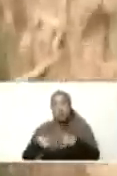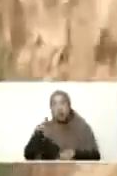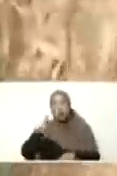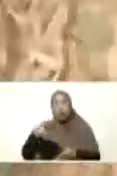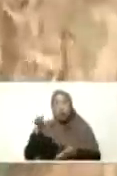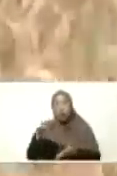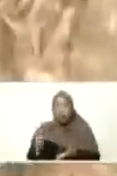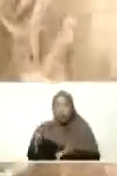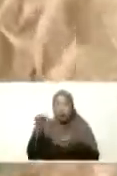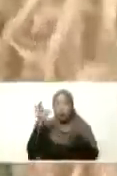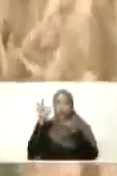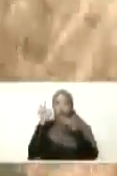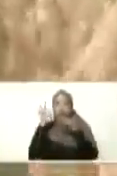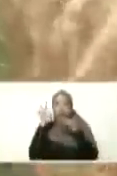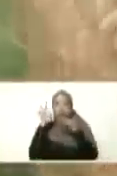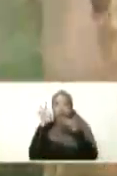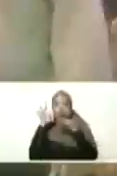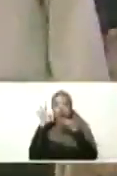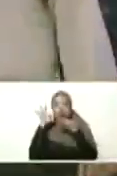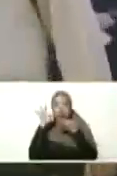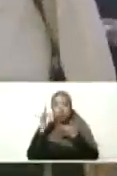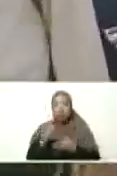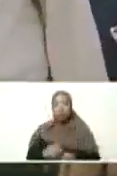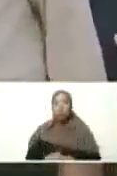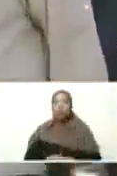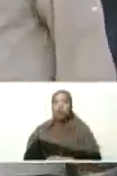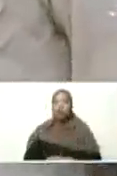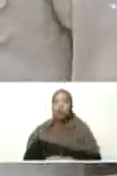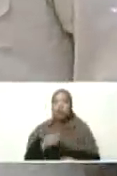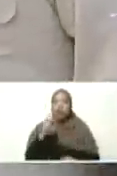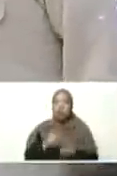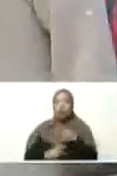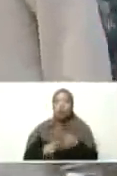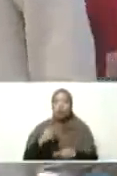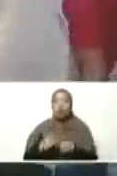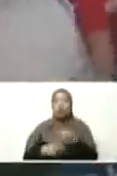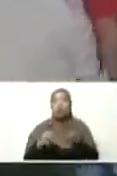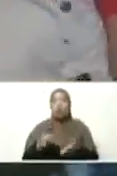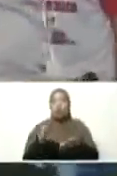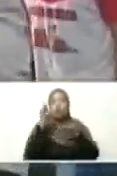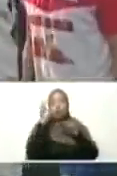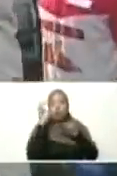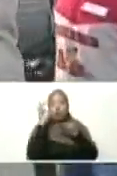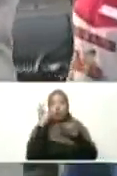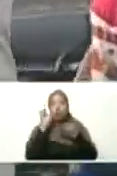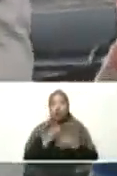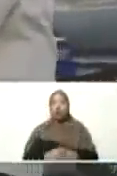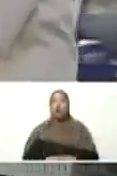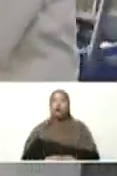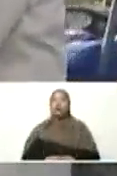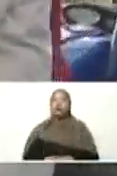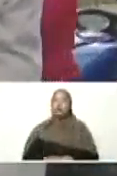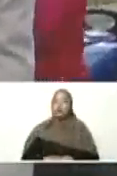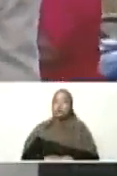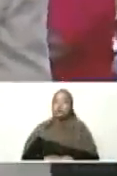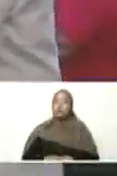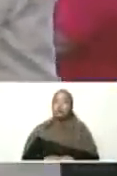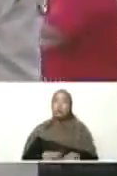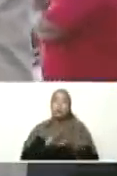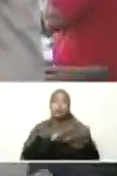Aquí tenemos proyectos. ¿Montañas tienen producción? Sí, tenemos producción de café. Este es un territorio. Claro, claro, ámbito de